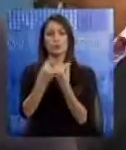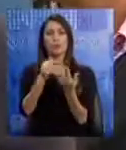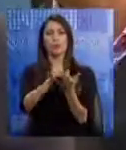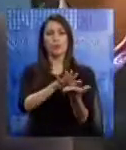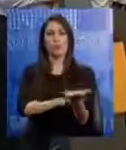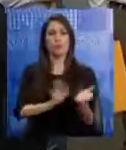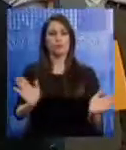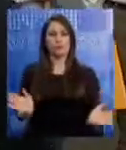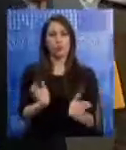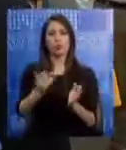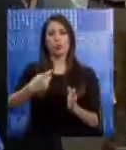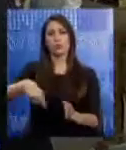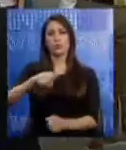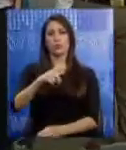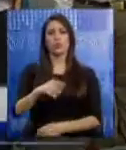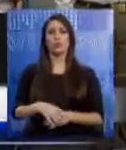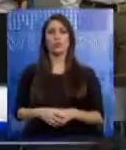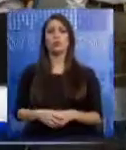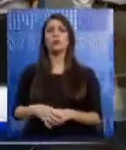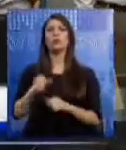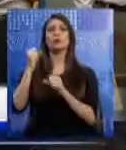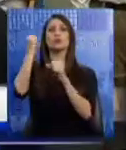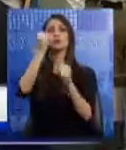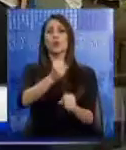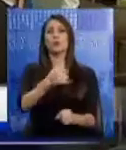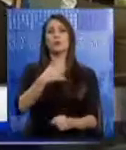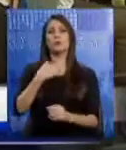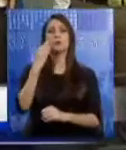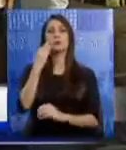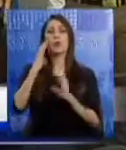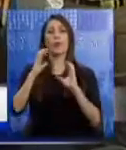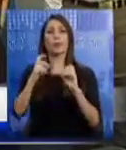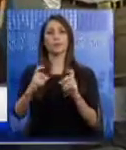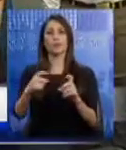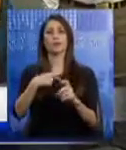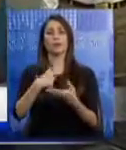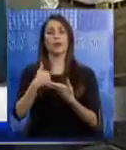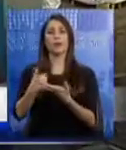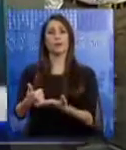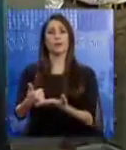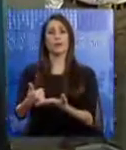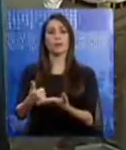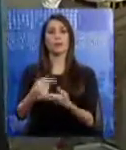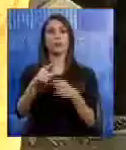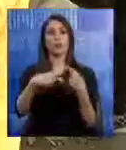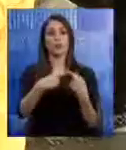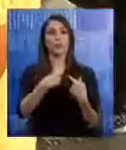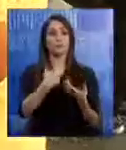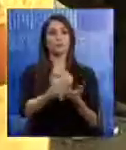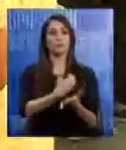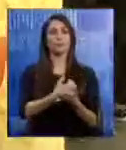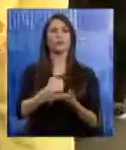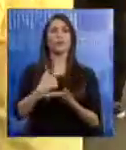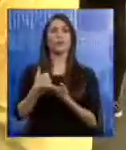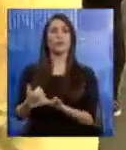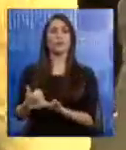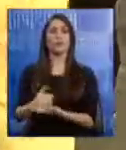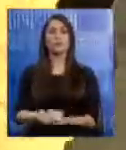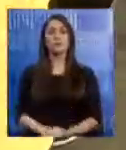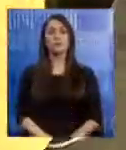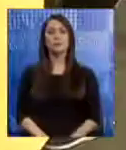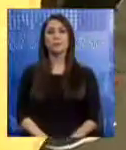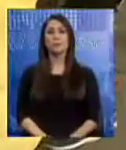ayudar a los chicos. Ayudar a Solca, por lo que mi mamá tuvo cáncer, y ayudar ahí cuando ya esté ganando y todo eso. Plumas, plumas.